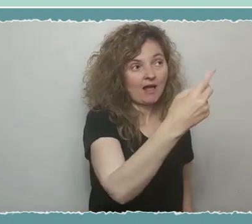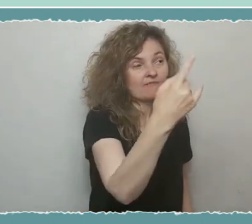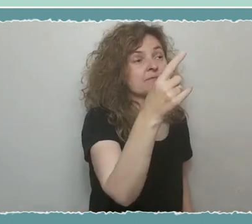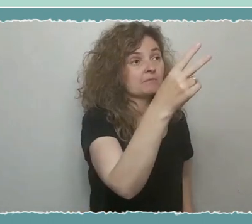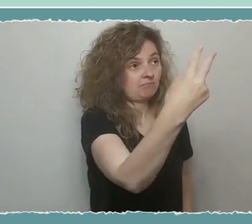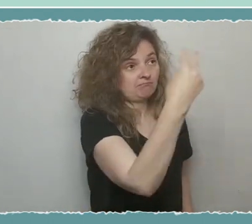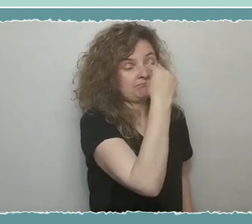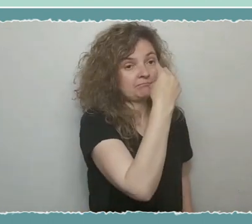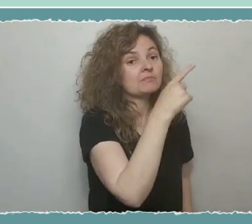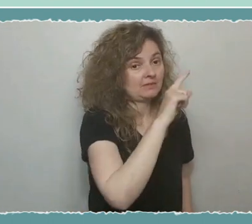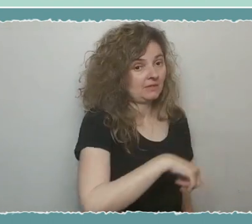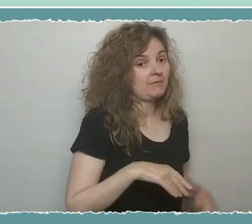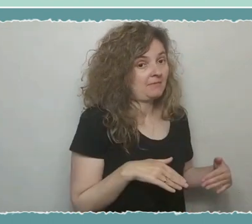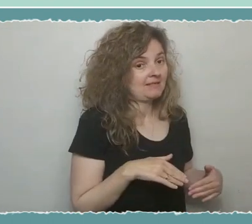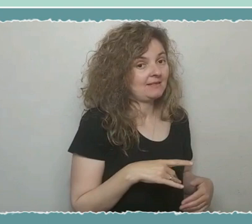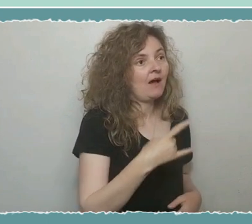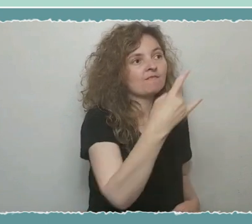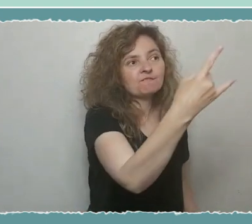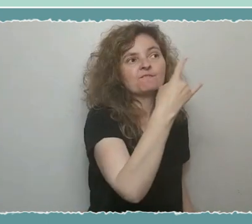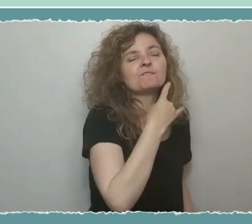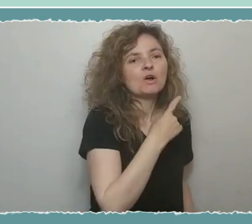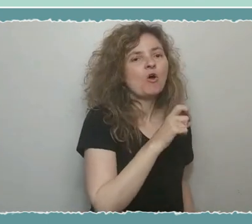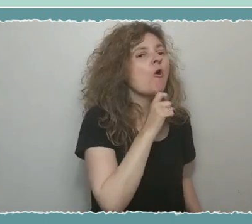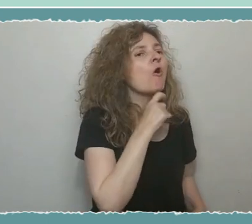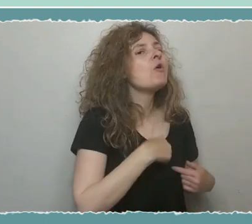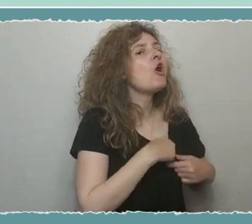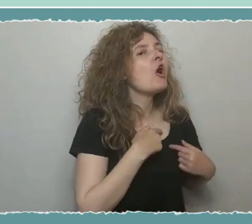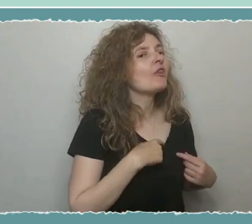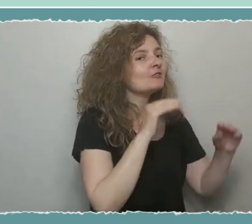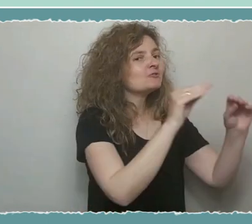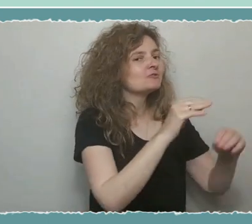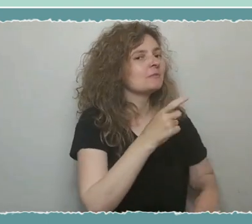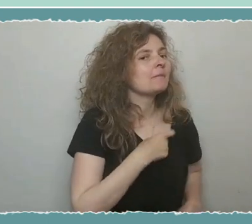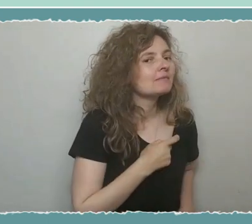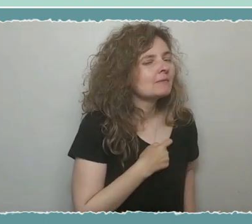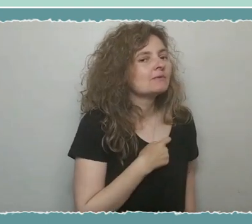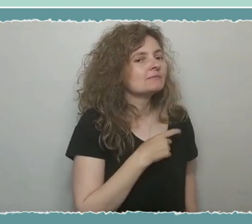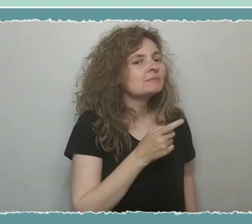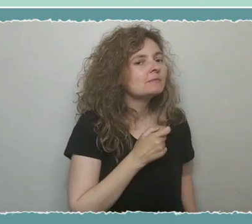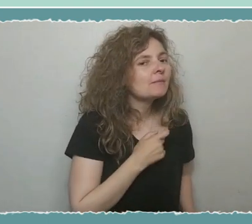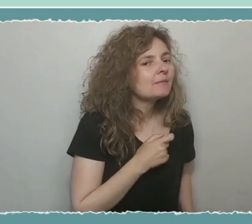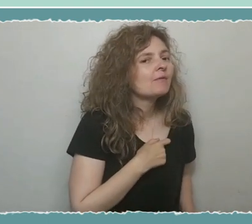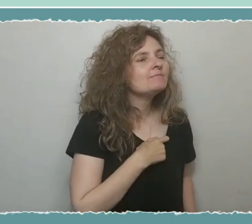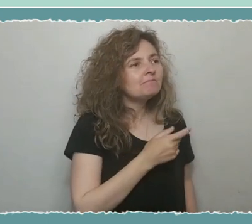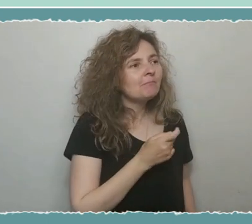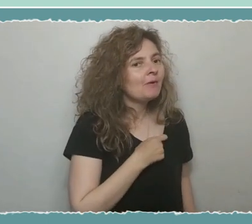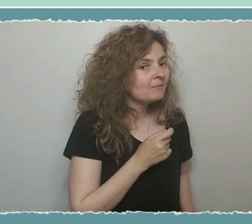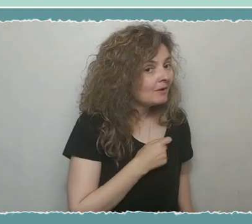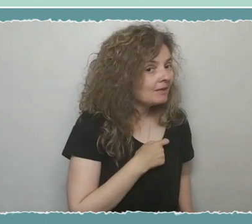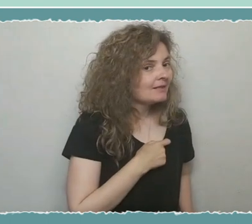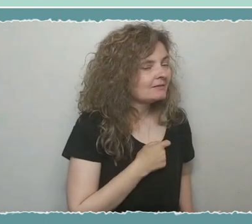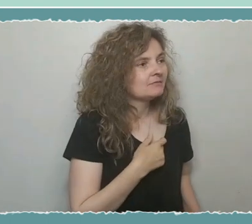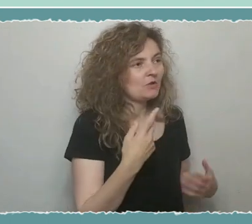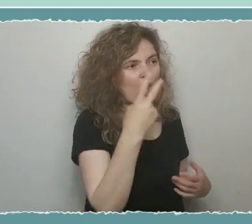Panchito, hai que dicilo, tamén quedou profundamente que namorado. Como lle facía o corazón? Pop, pop, pop,